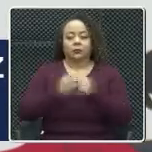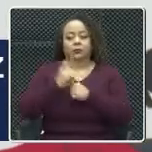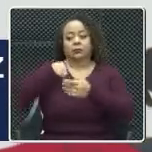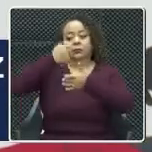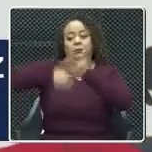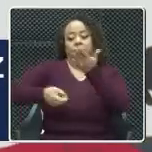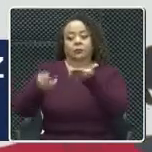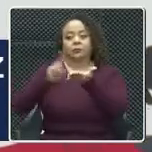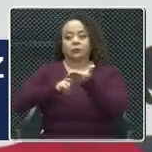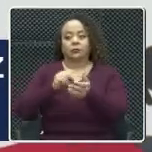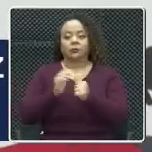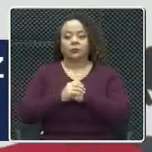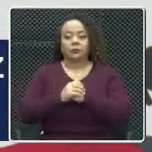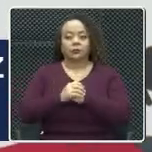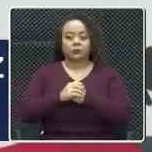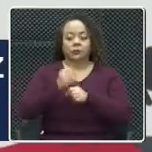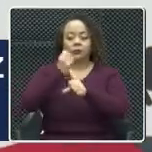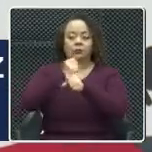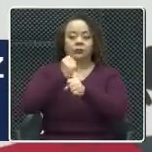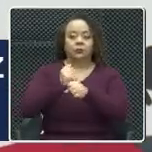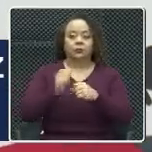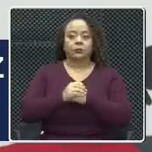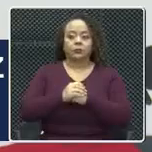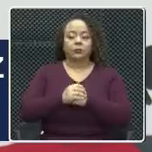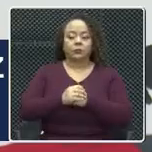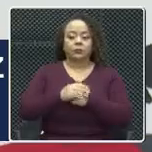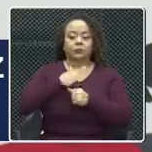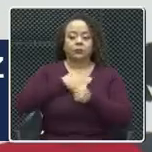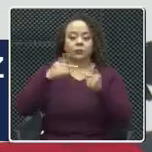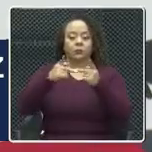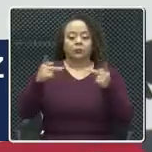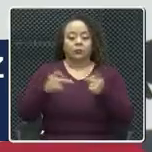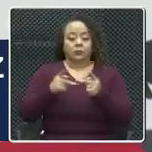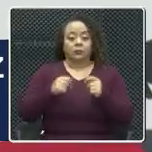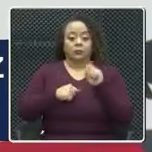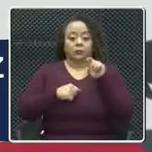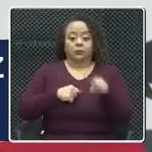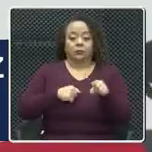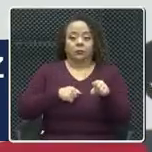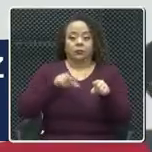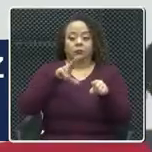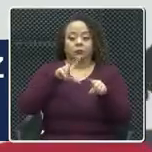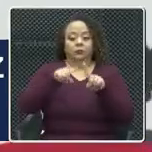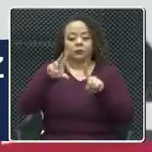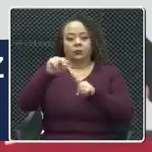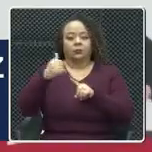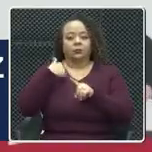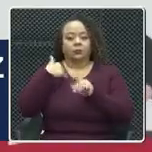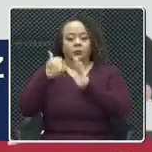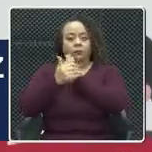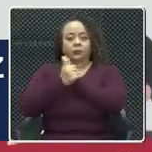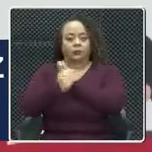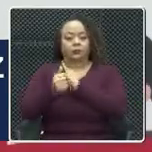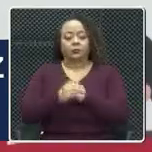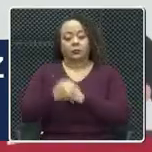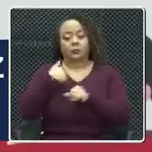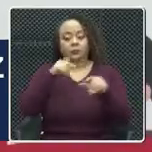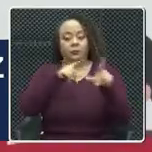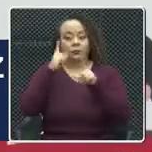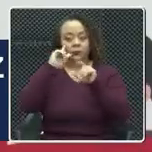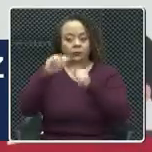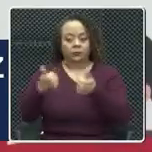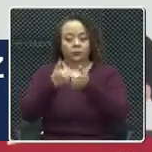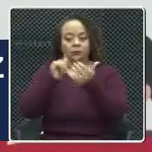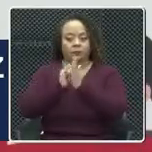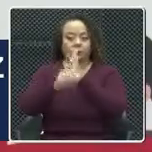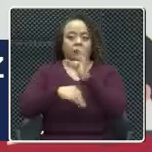un contrato laboral donde mi puesto es X, pero no estoy con las habilidades o estoy preparado para enfrentar ese